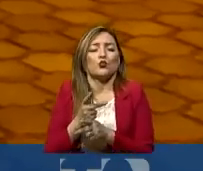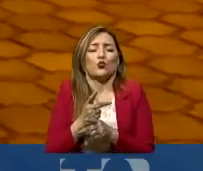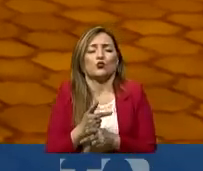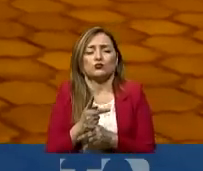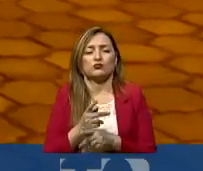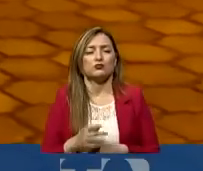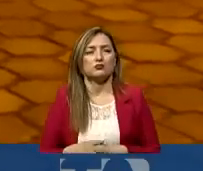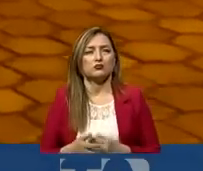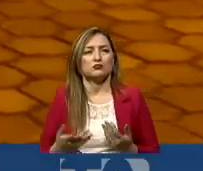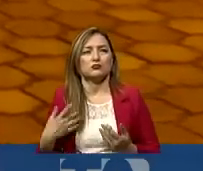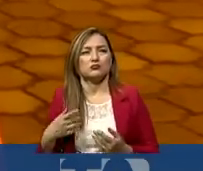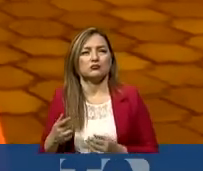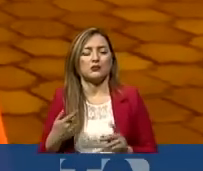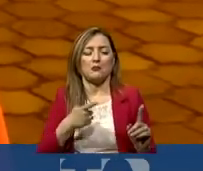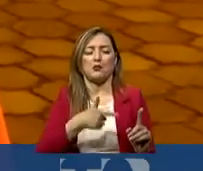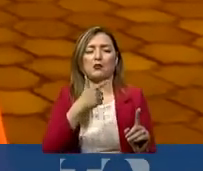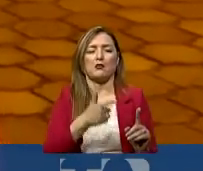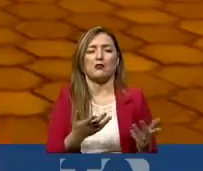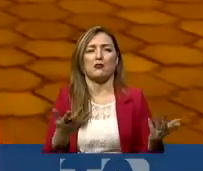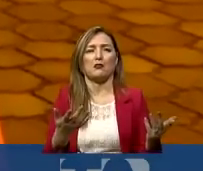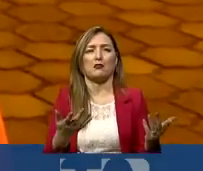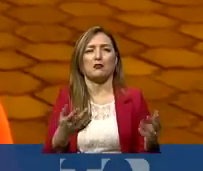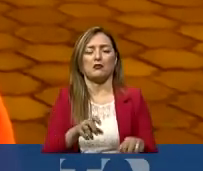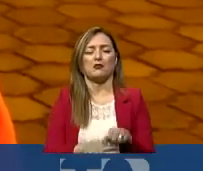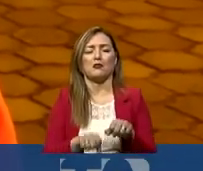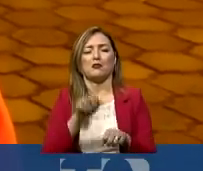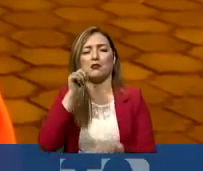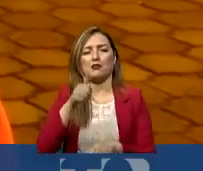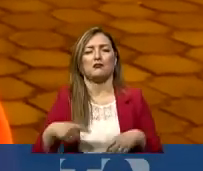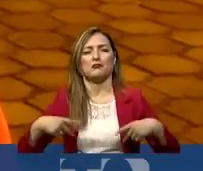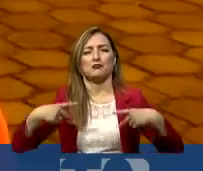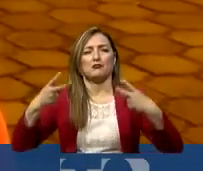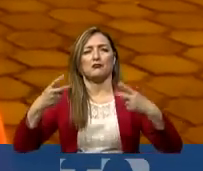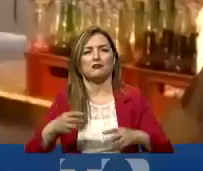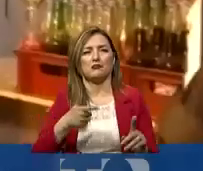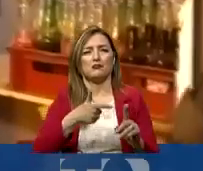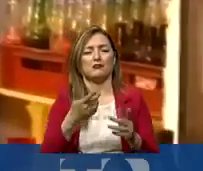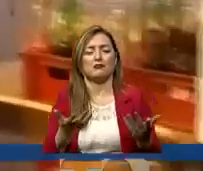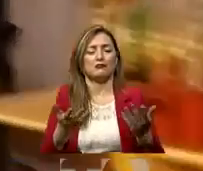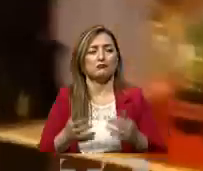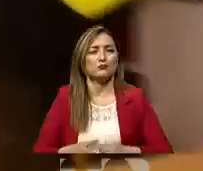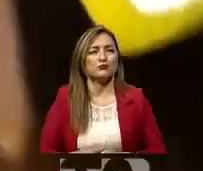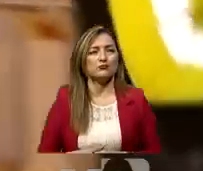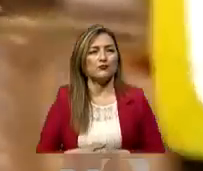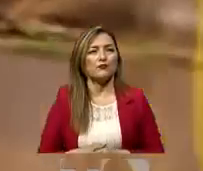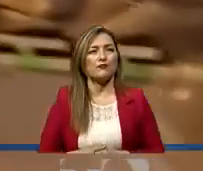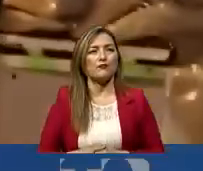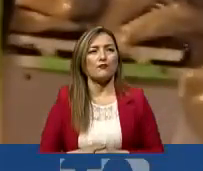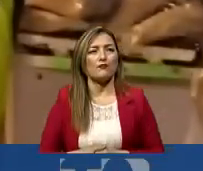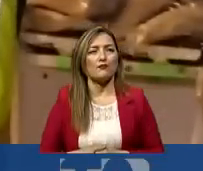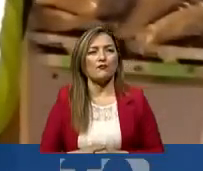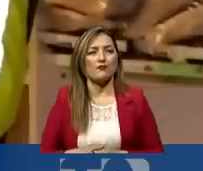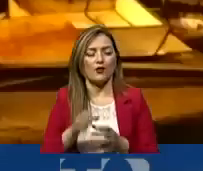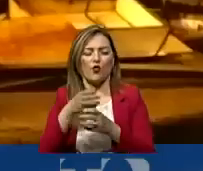si ahora vienen y me acaban todas las cosas. Mañana, ¿qué será de mi vida? Me matarán. Al parecer se trata de un